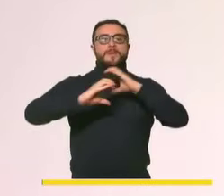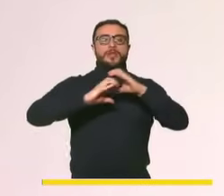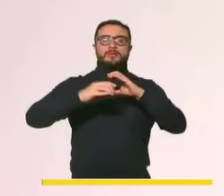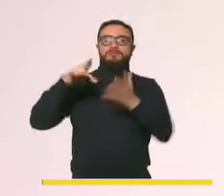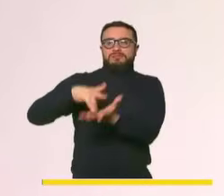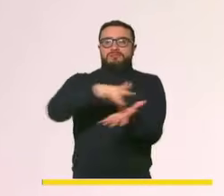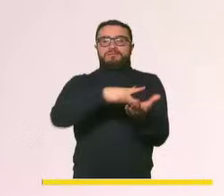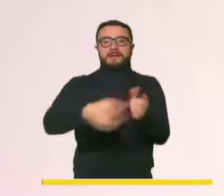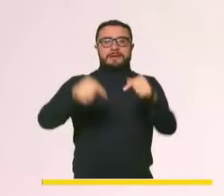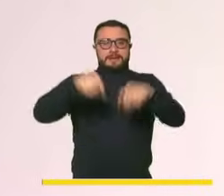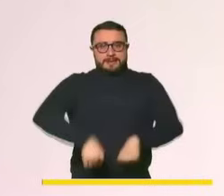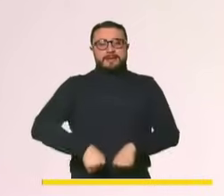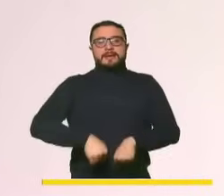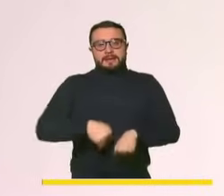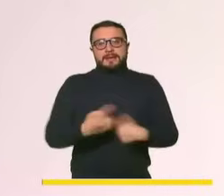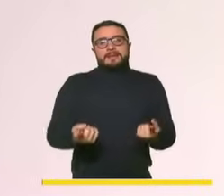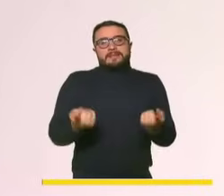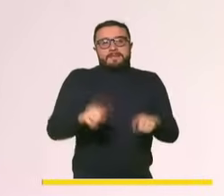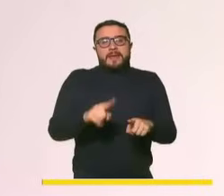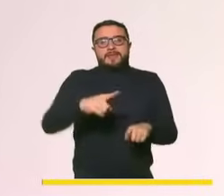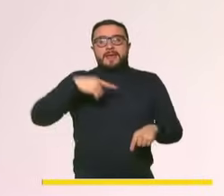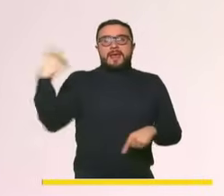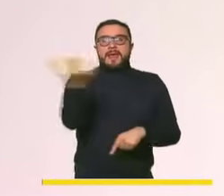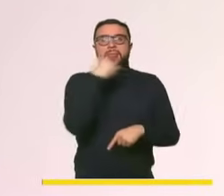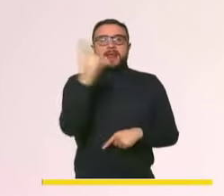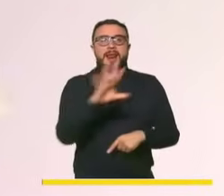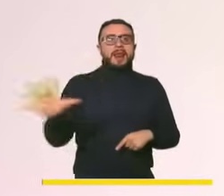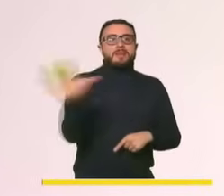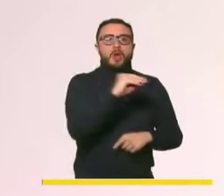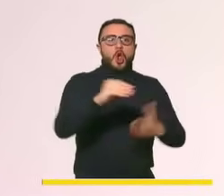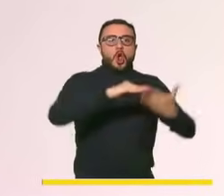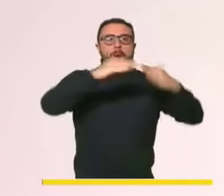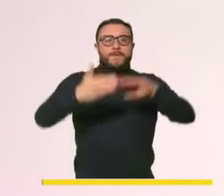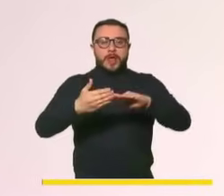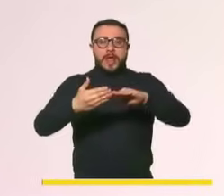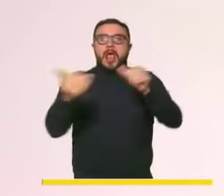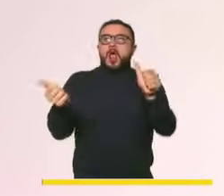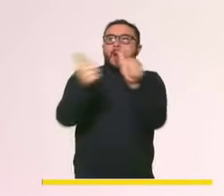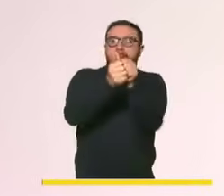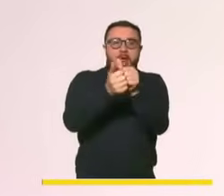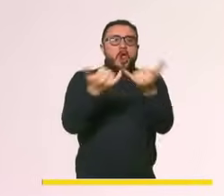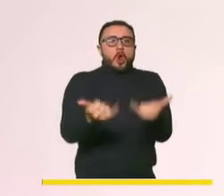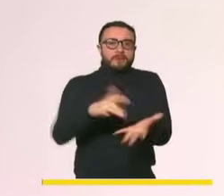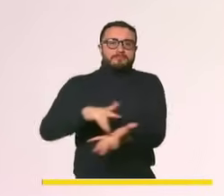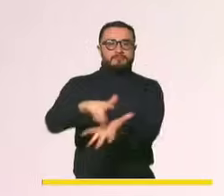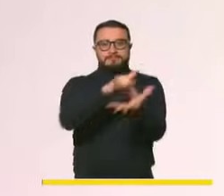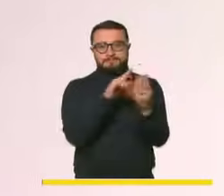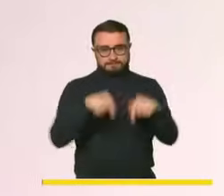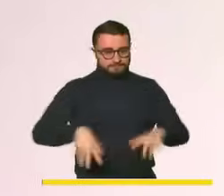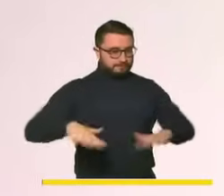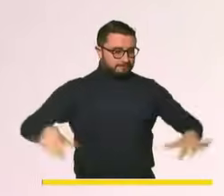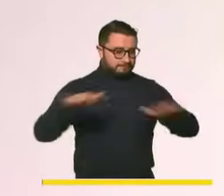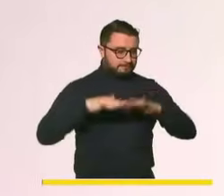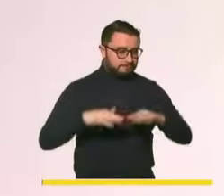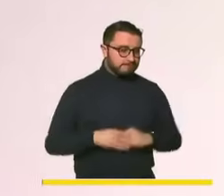presentes y en general a toda la comunidad que nos acompaña en el día de hoy.